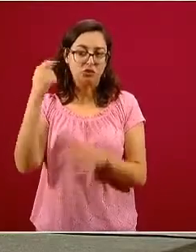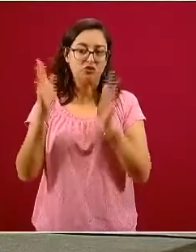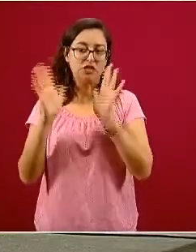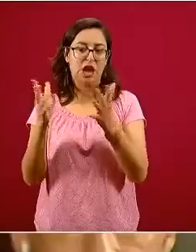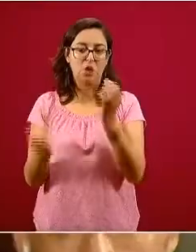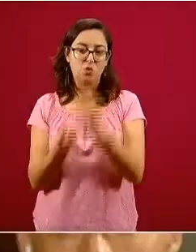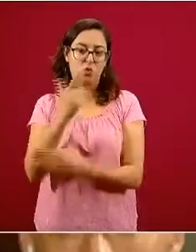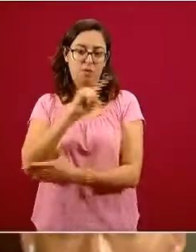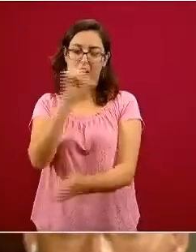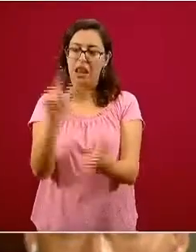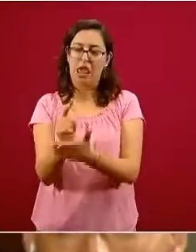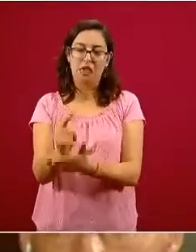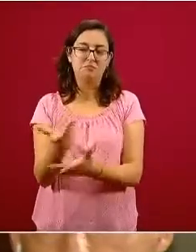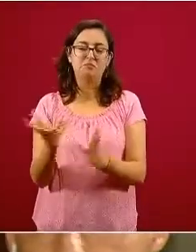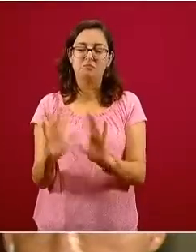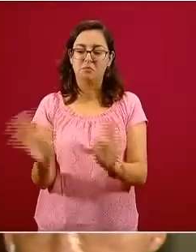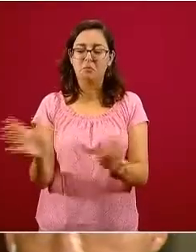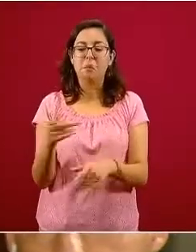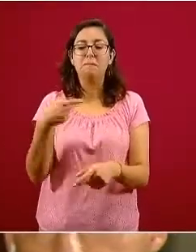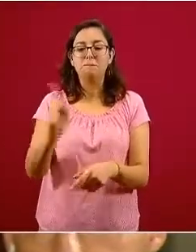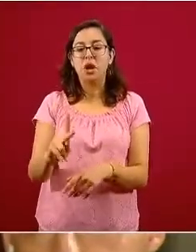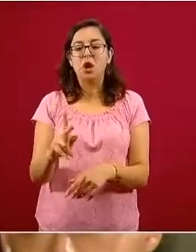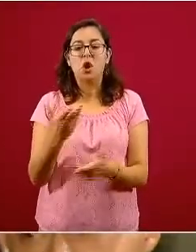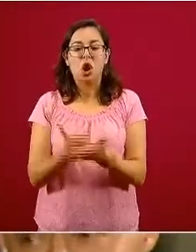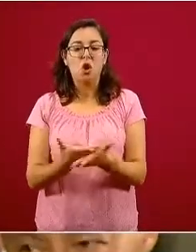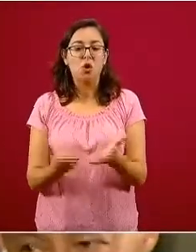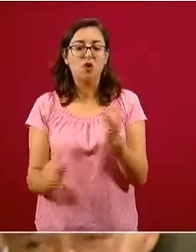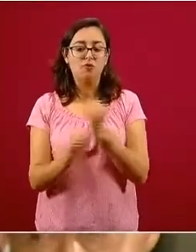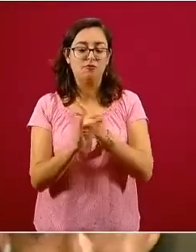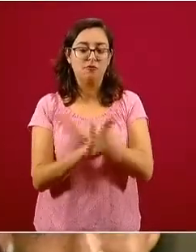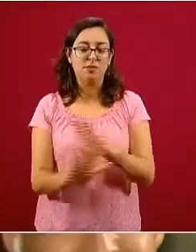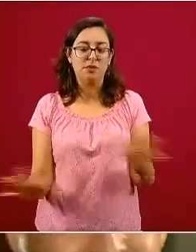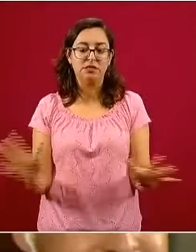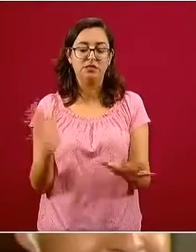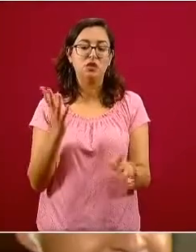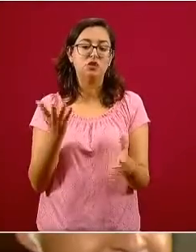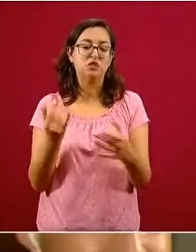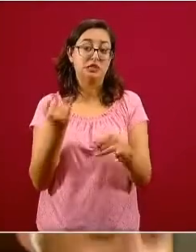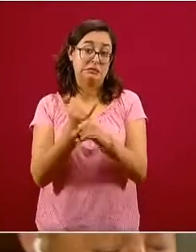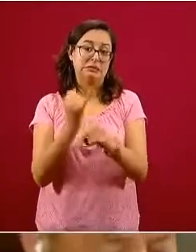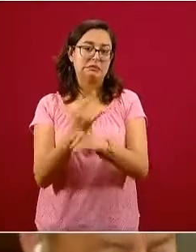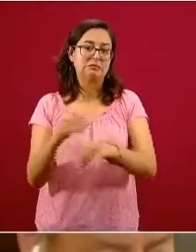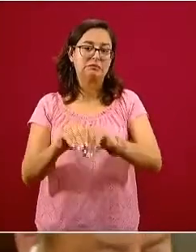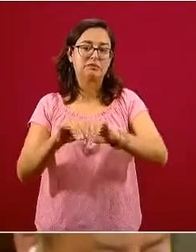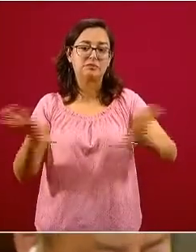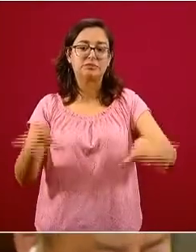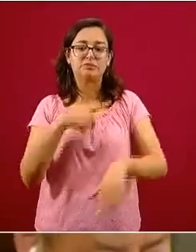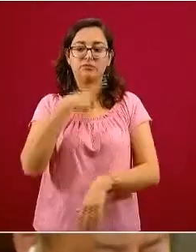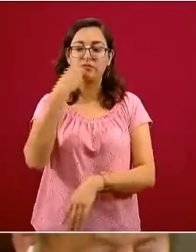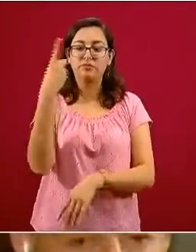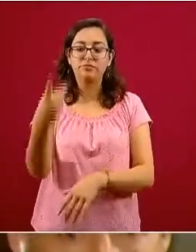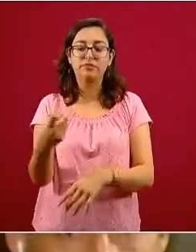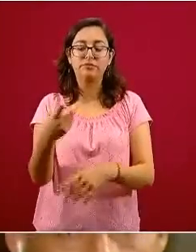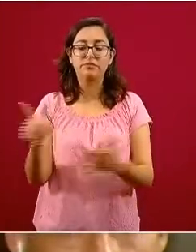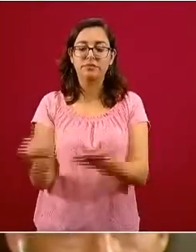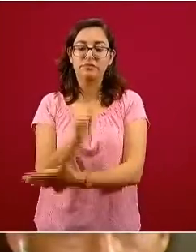aprobaron esta ley. Sin embargo, está saliendo una información por redes sociales donde habla los 5 errores de la ley